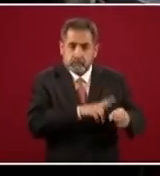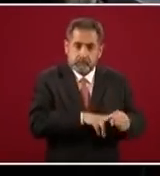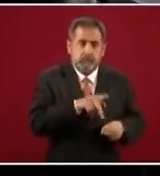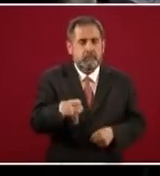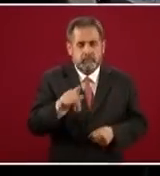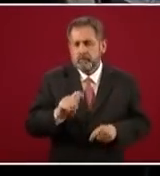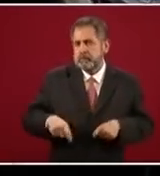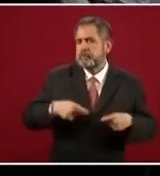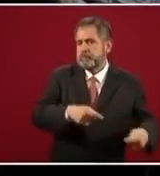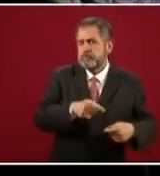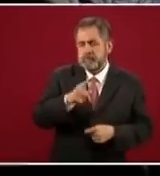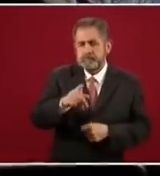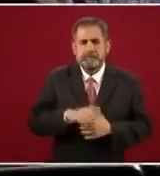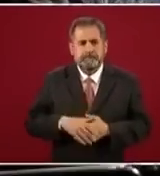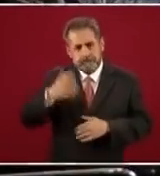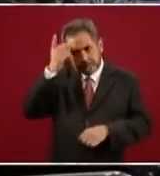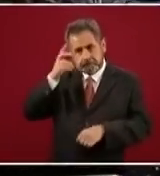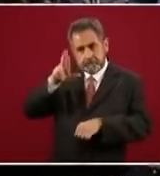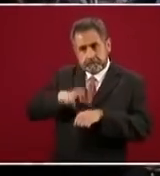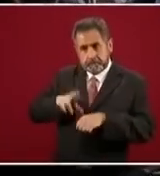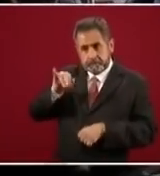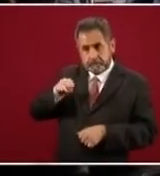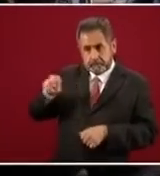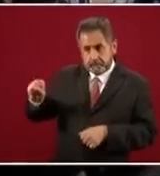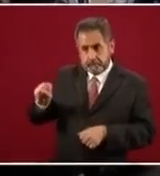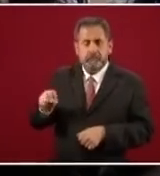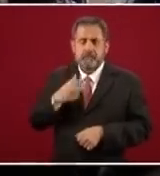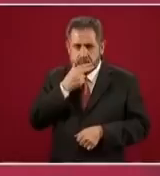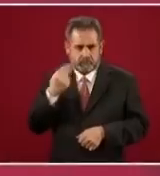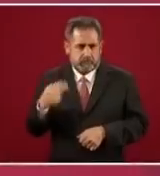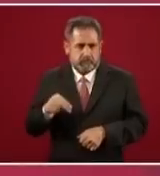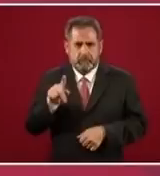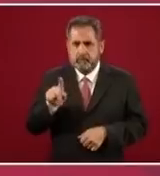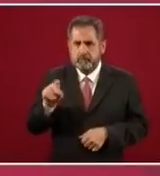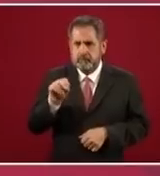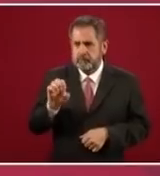ya el director del seguro, Zoé Robledo,